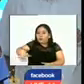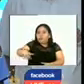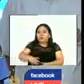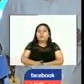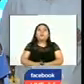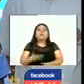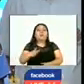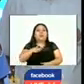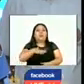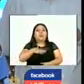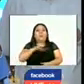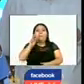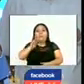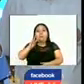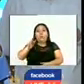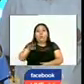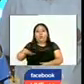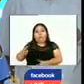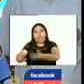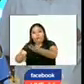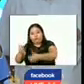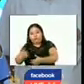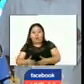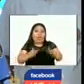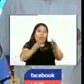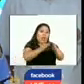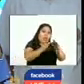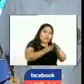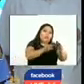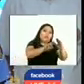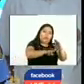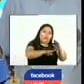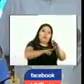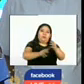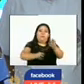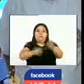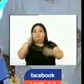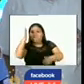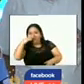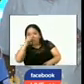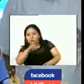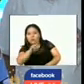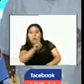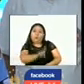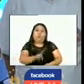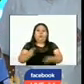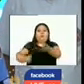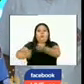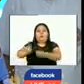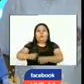Tenemos 22 en maleza, 3 estructurales, 4 en basurero y 1 en vehículo.